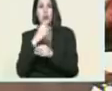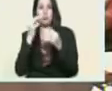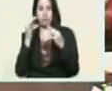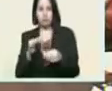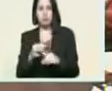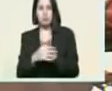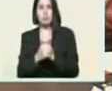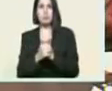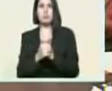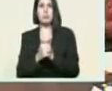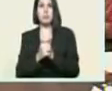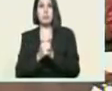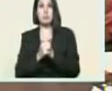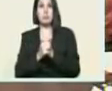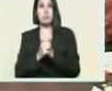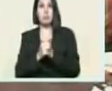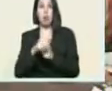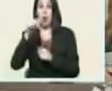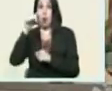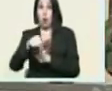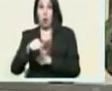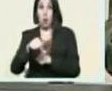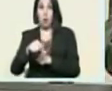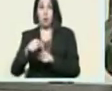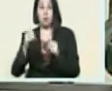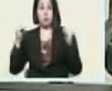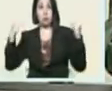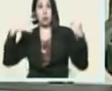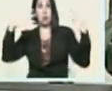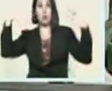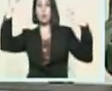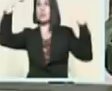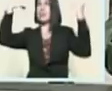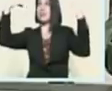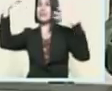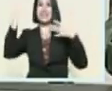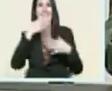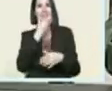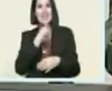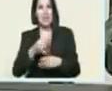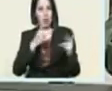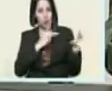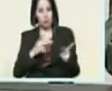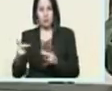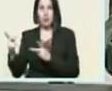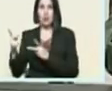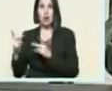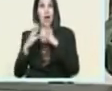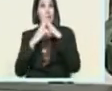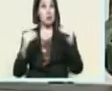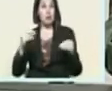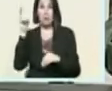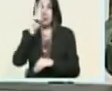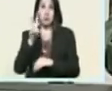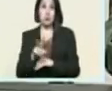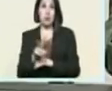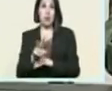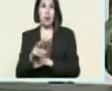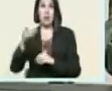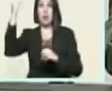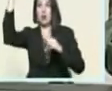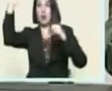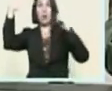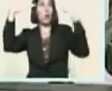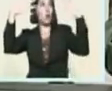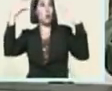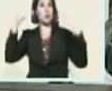Correcto. Bueno, hoy vamos a encender las luces de la Navidad. Los invito a toda Venezuela a